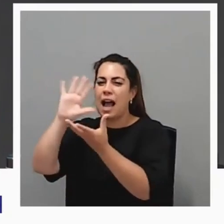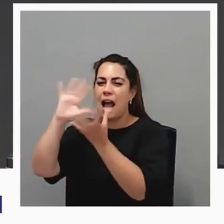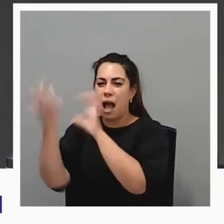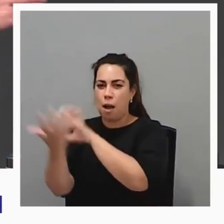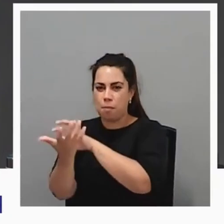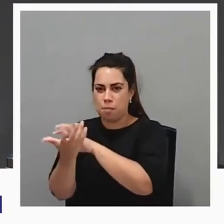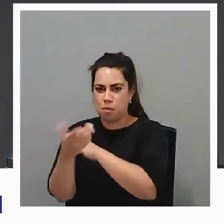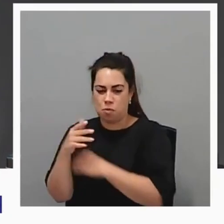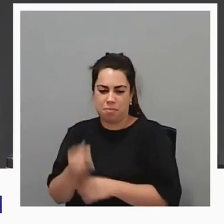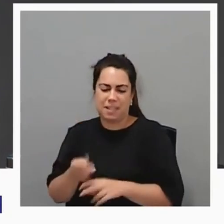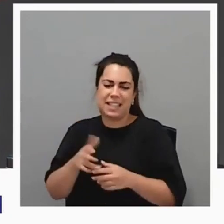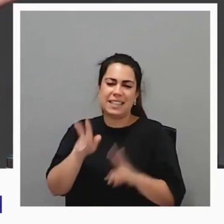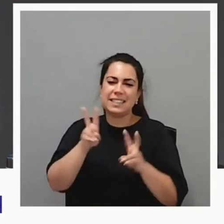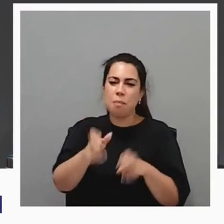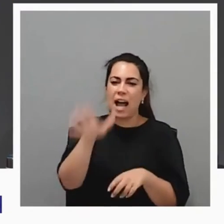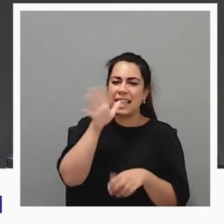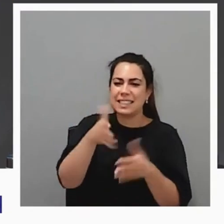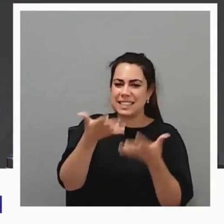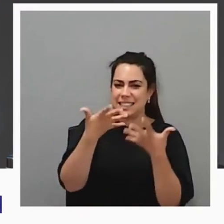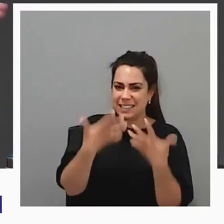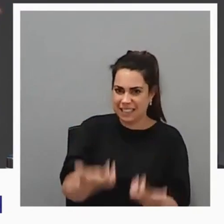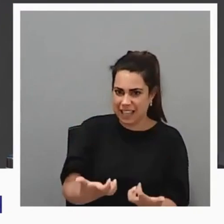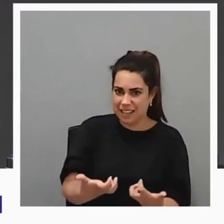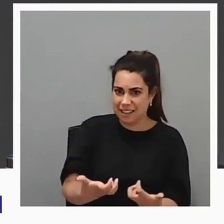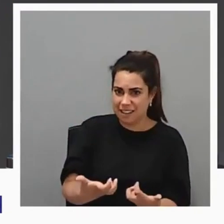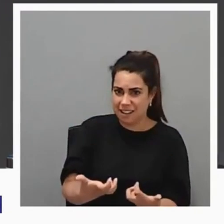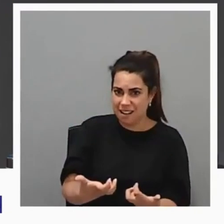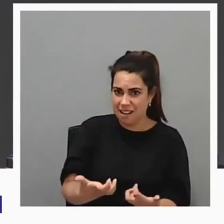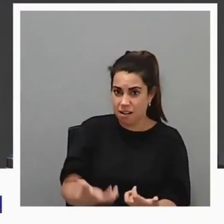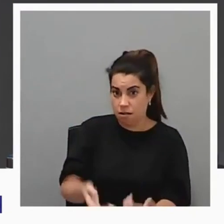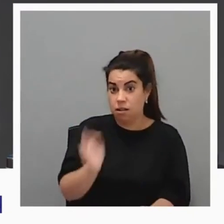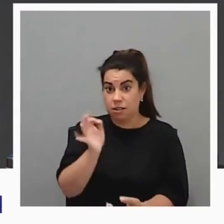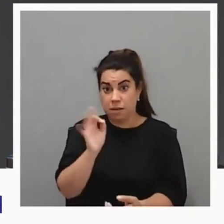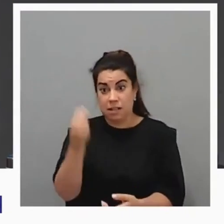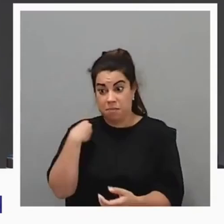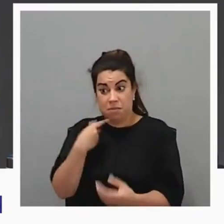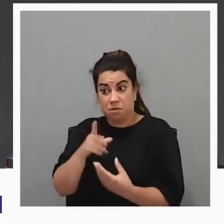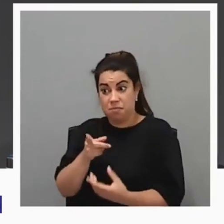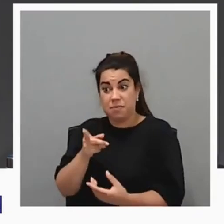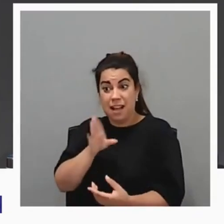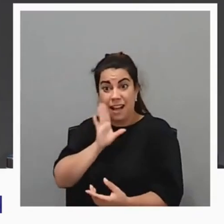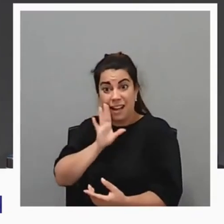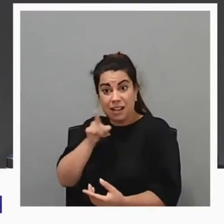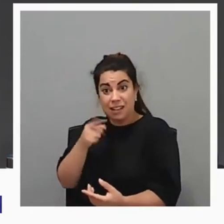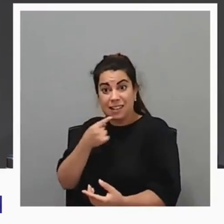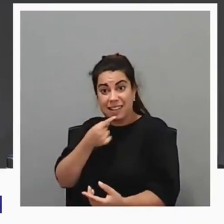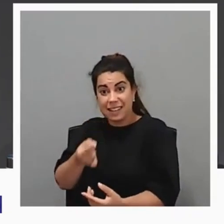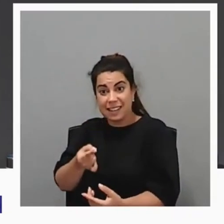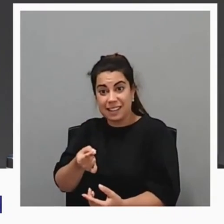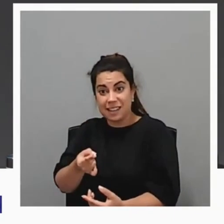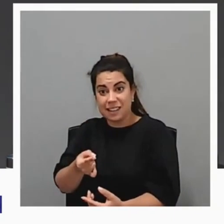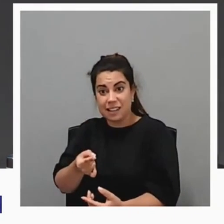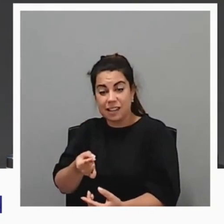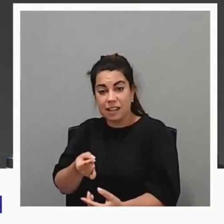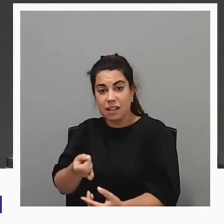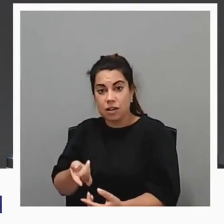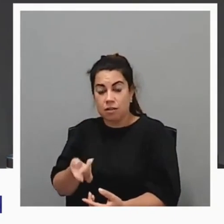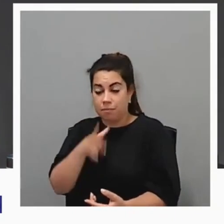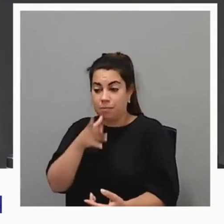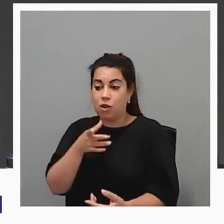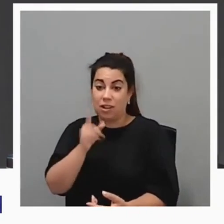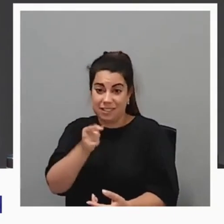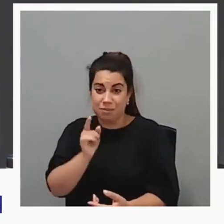sequía. Ahí tenemos quizás otro elemento de los que tú estás comentando con respecto a que la humanidad, porque en este caso ya es un problema